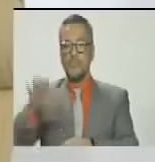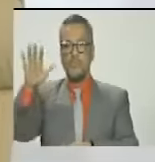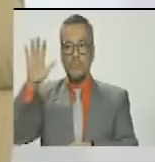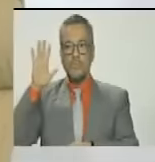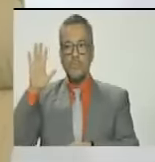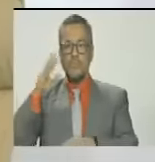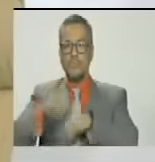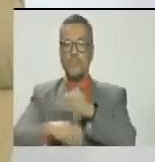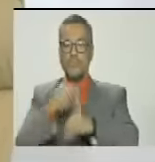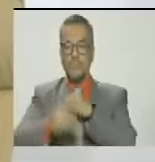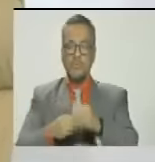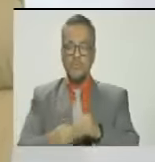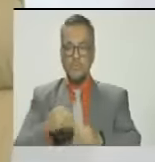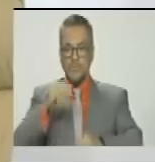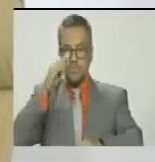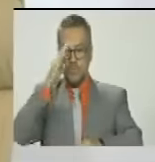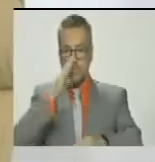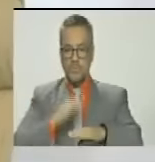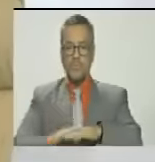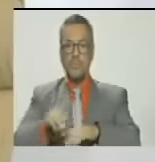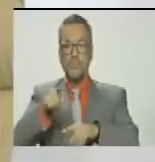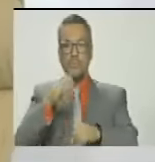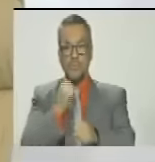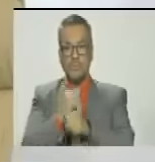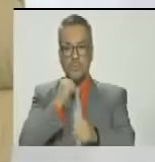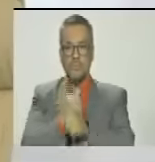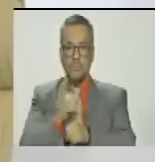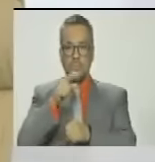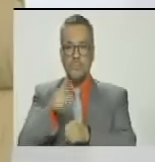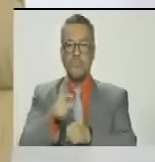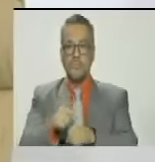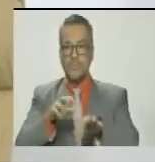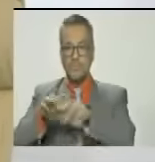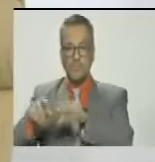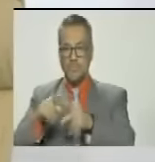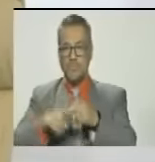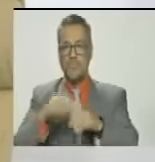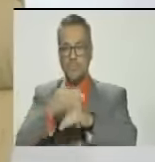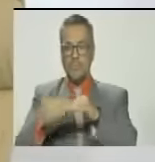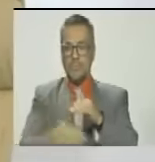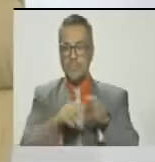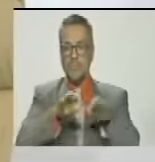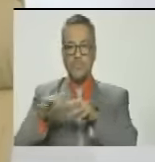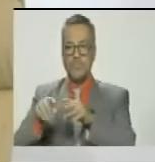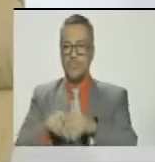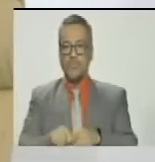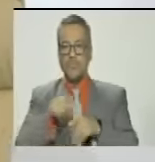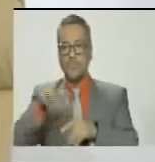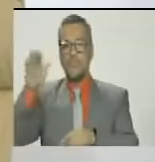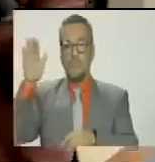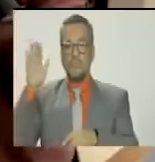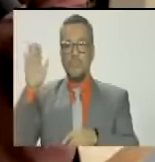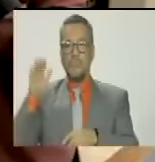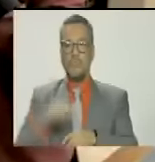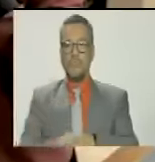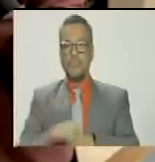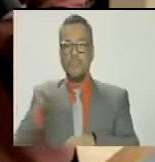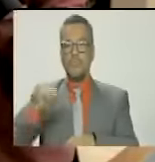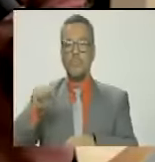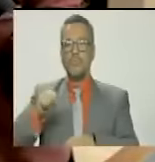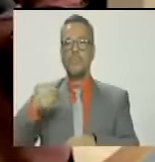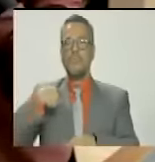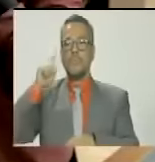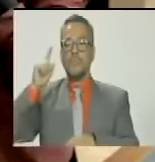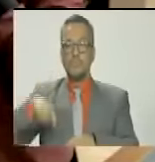Juran cumplir cabal y honestamente sus funciones como secretaria y como subsecretario. ¿Lo juran? Sí, lo